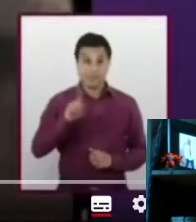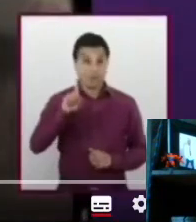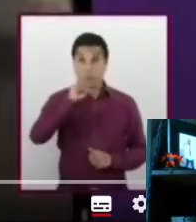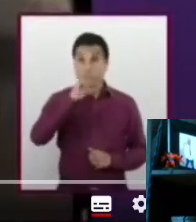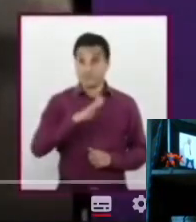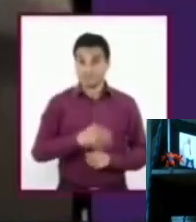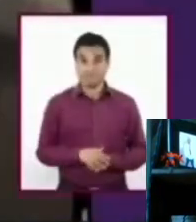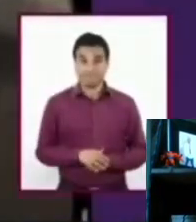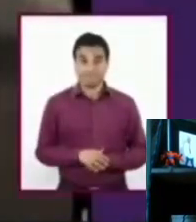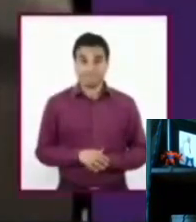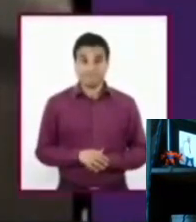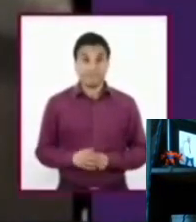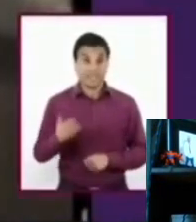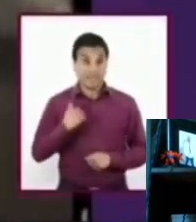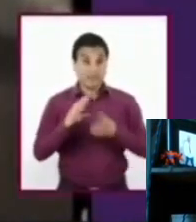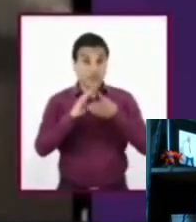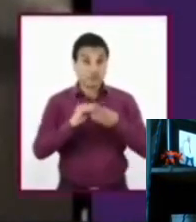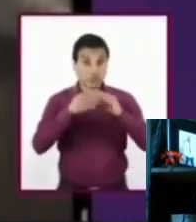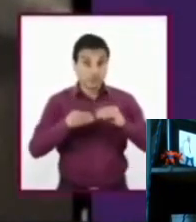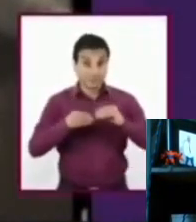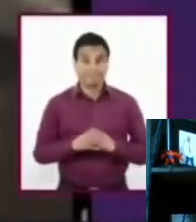en marcha